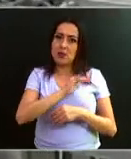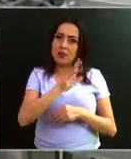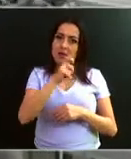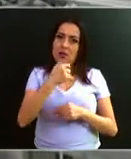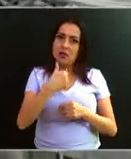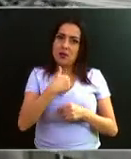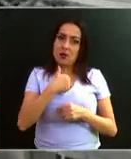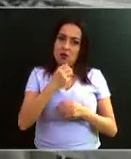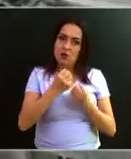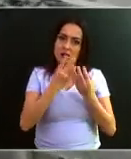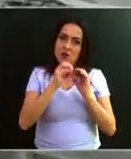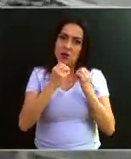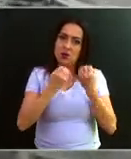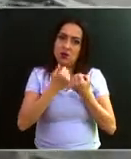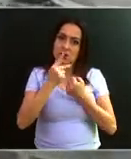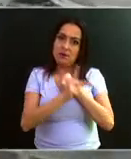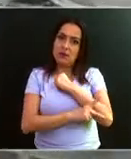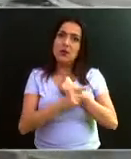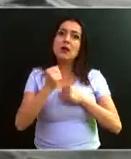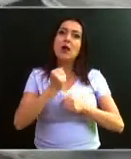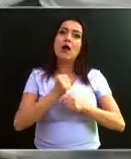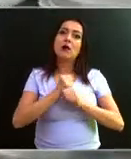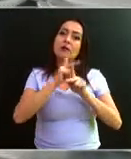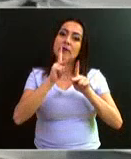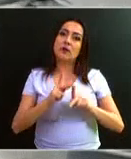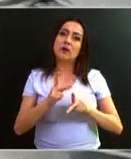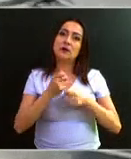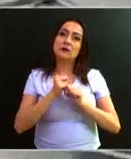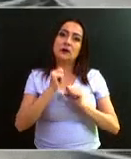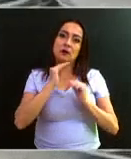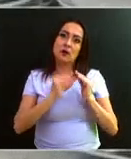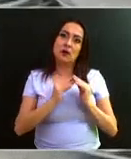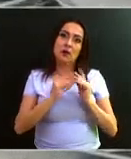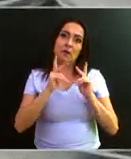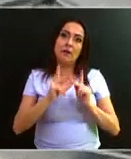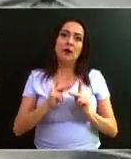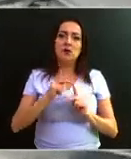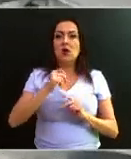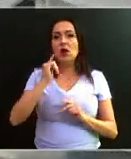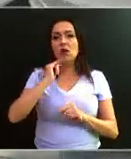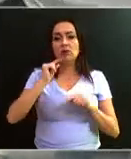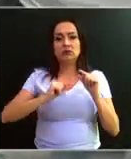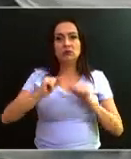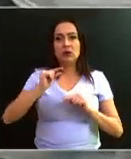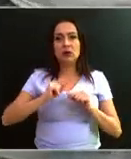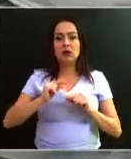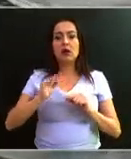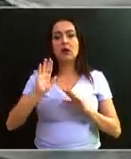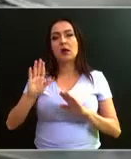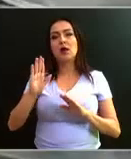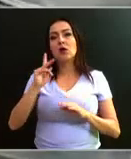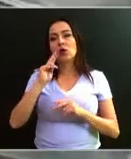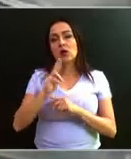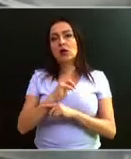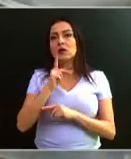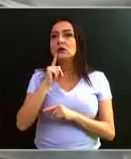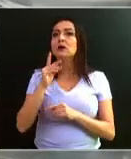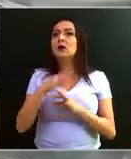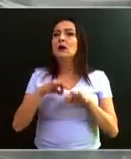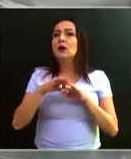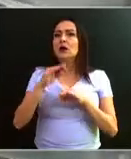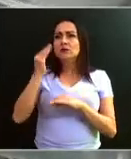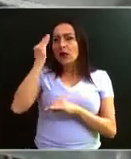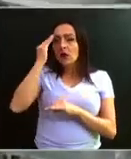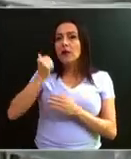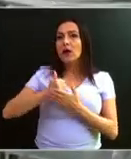muchas organizaciones en el país que trabajan con personas sin hogar, gente que consume sustancias psicoactivas, y es importante asesorarse para